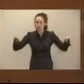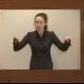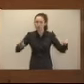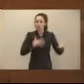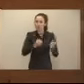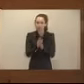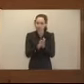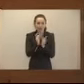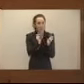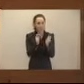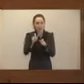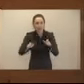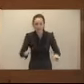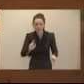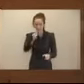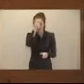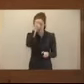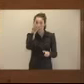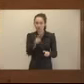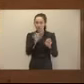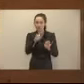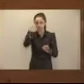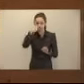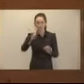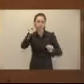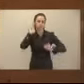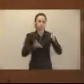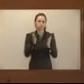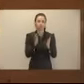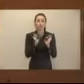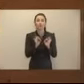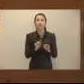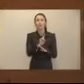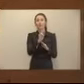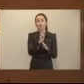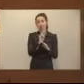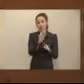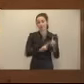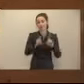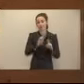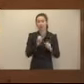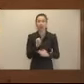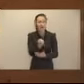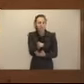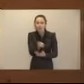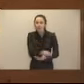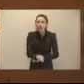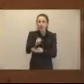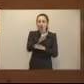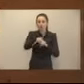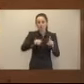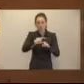estimulación necesarias. Tamén establecer dende as maltratadas Salud Pública e Atención Primaria programas de apoio a familiares, cuidadoras e